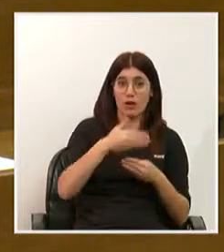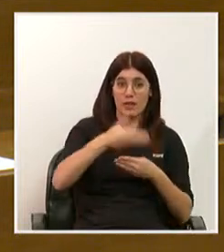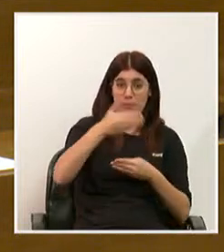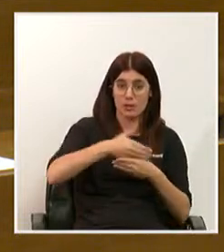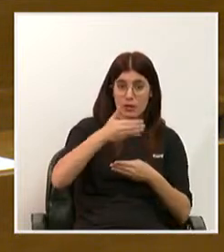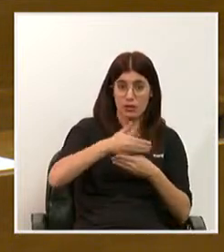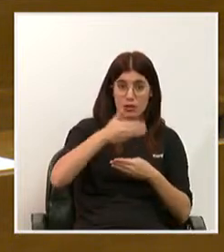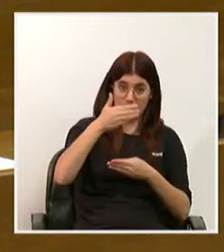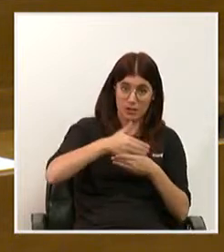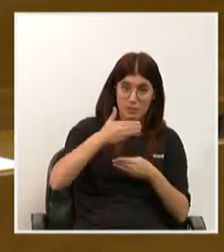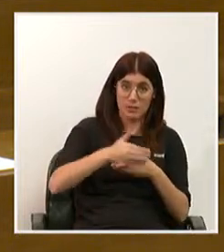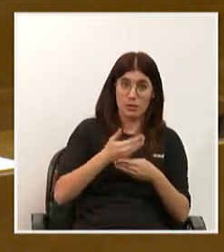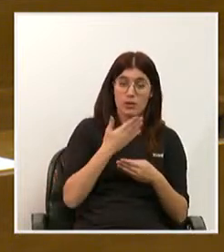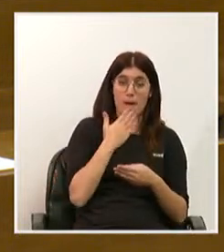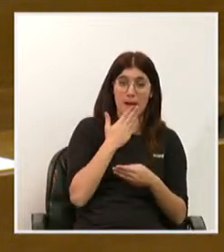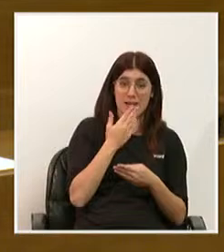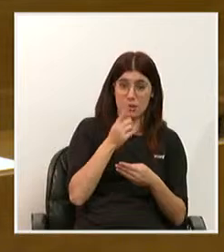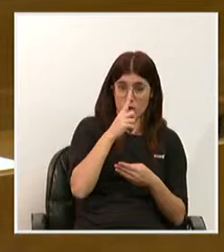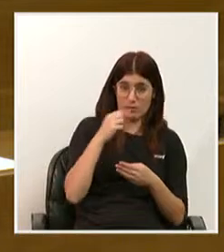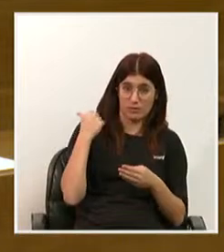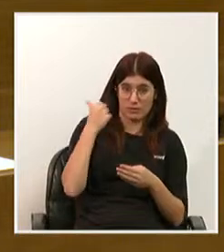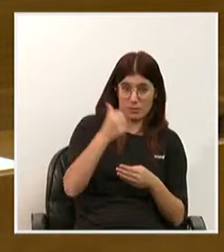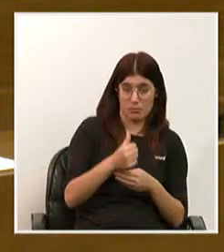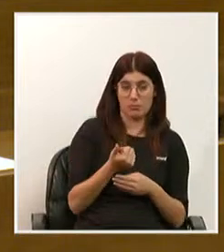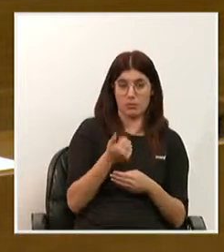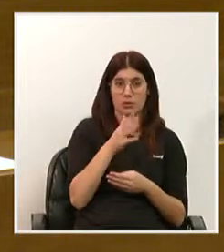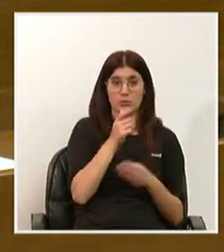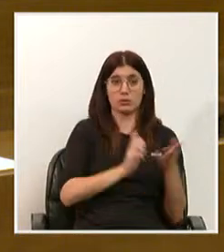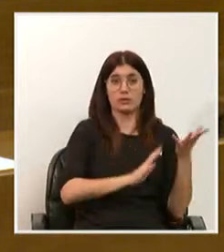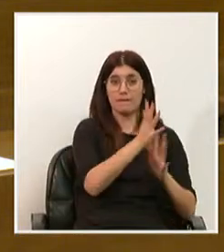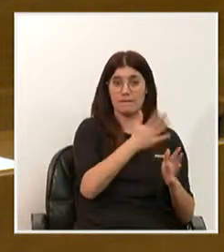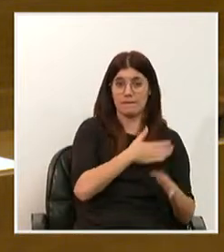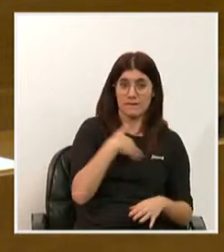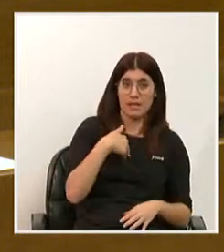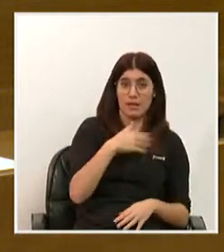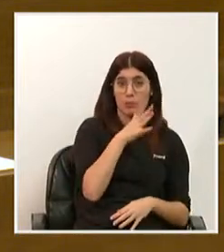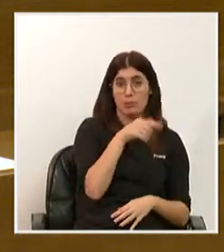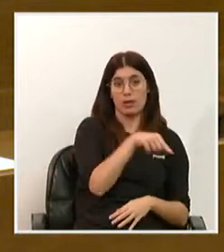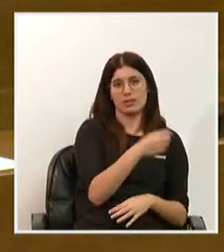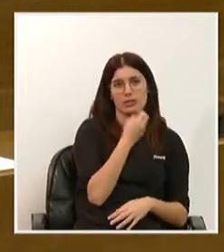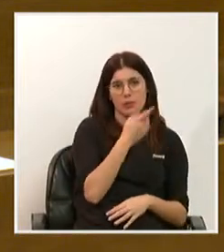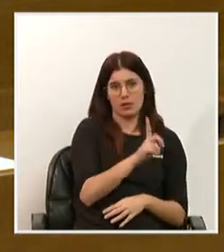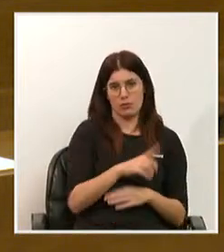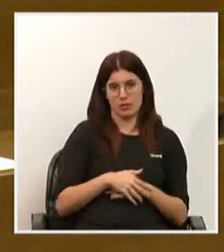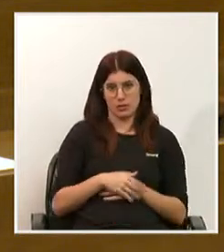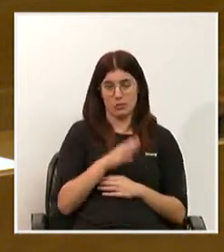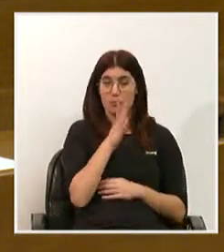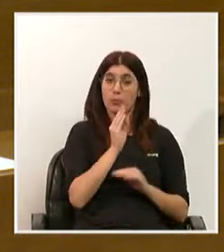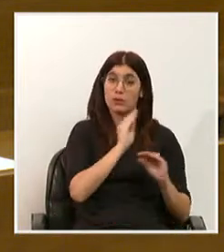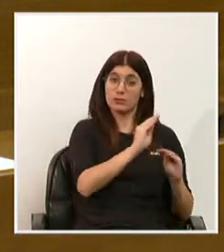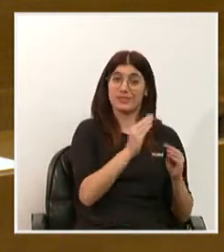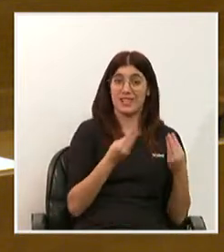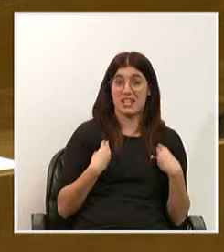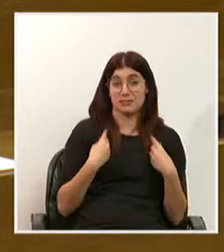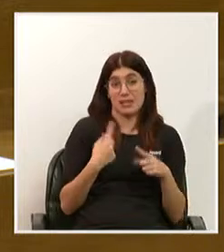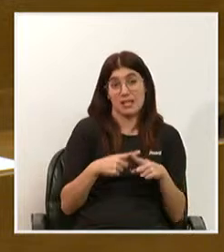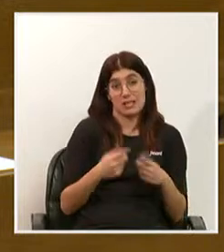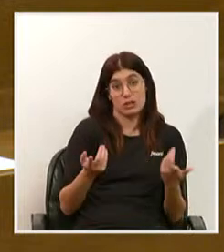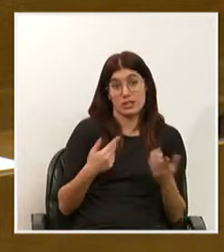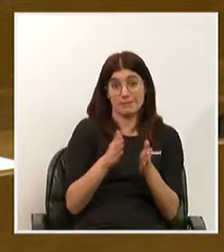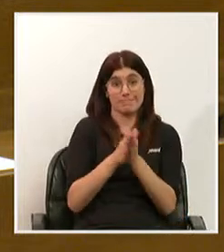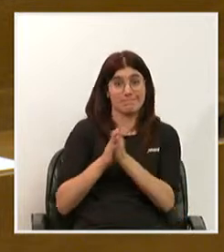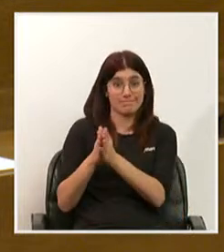peric grs y que cremada dien que no esta el que son coses de la vida compañ y